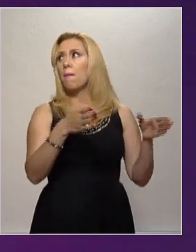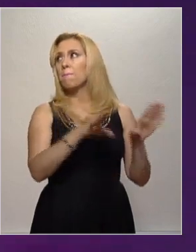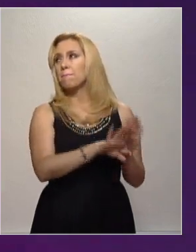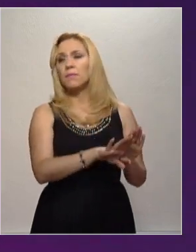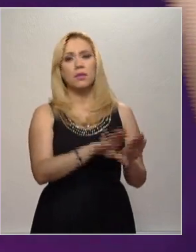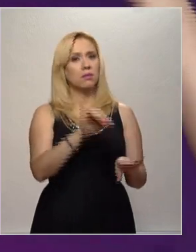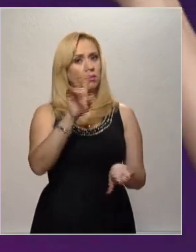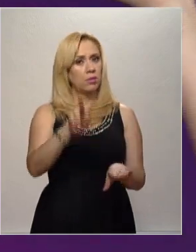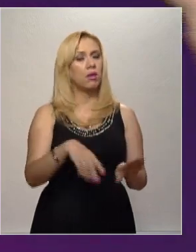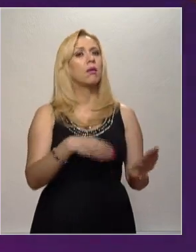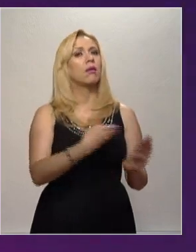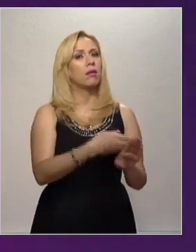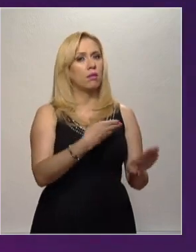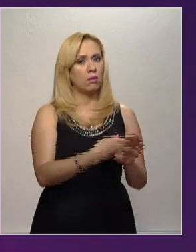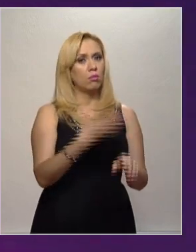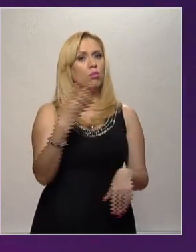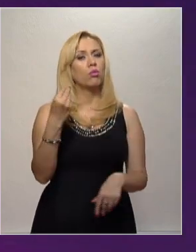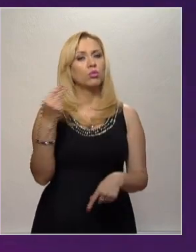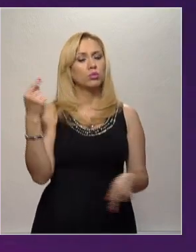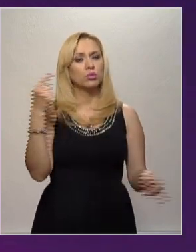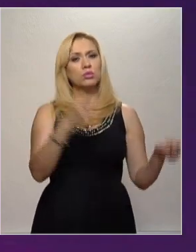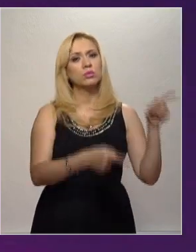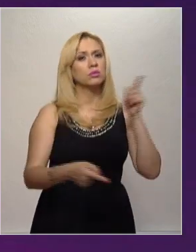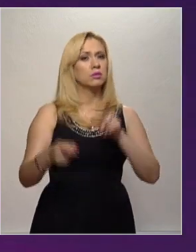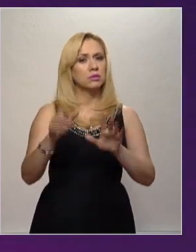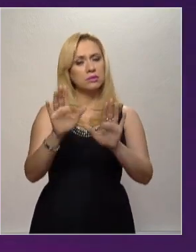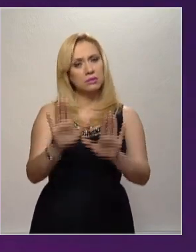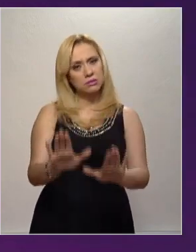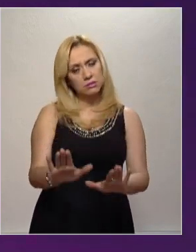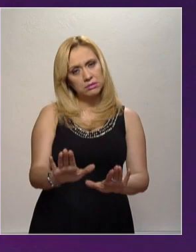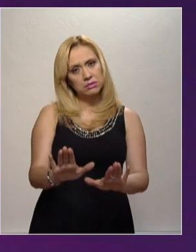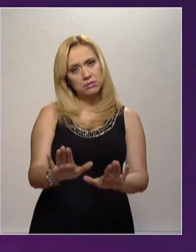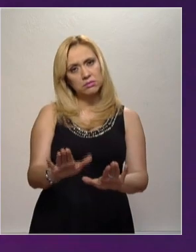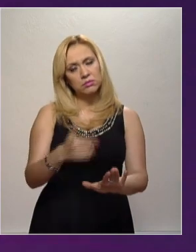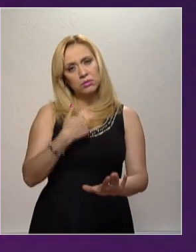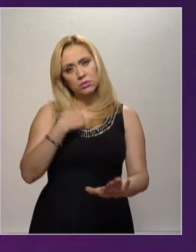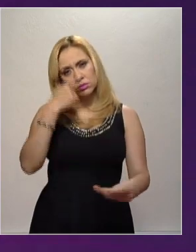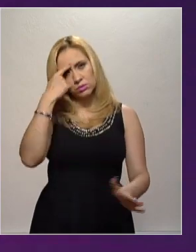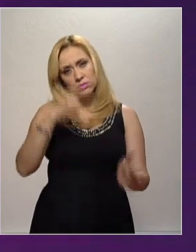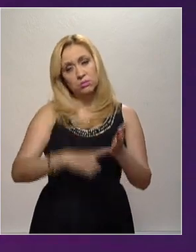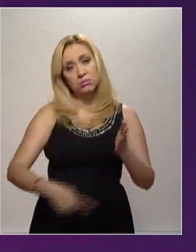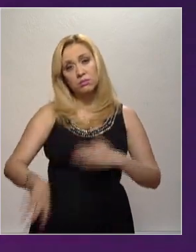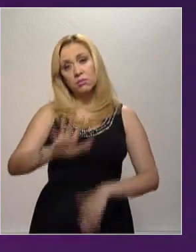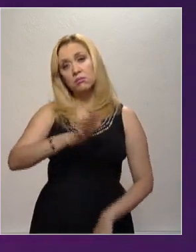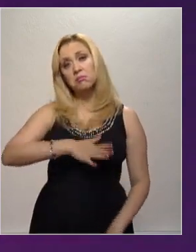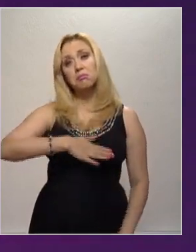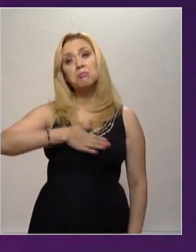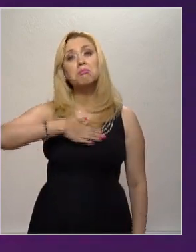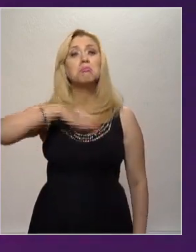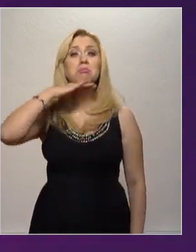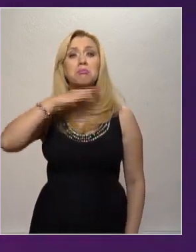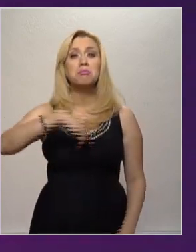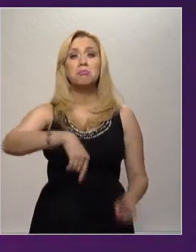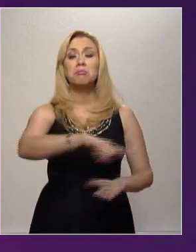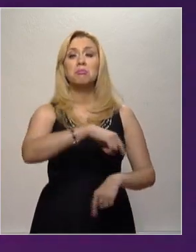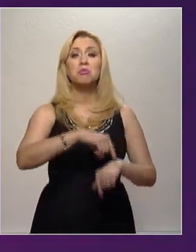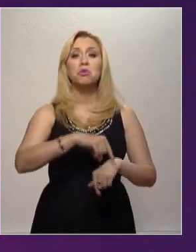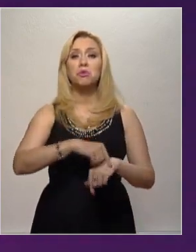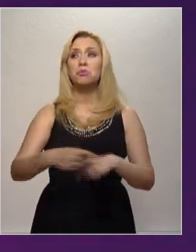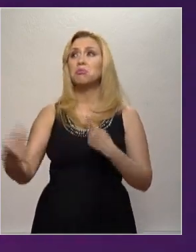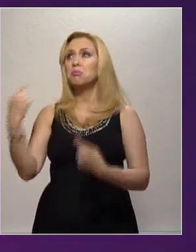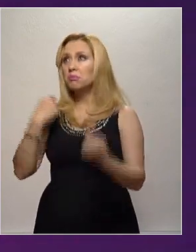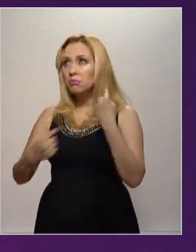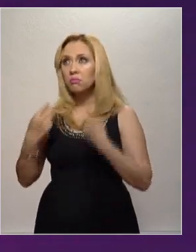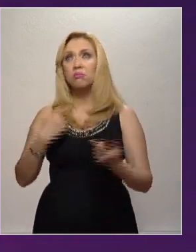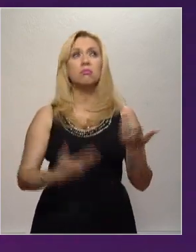les ofenden mucho las críticas que vienen desde fuera. Y entonces, si está tan normalizada la violencia entre ellos, como colegas, con